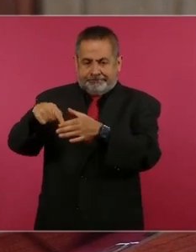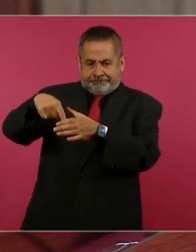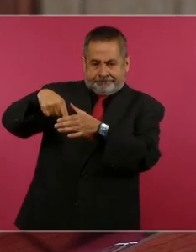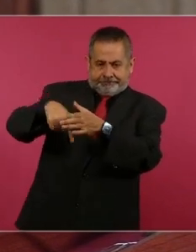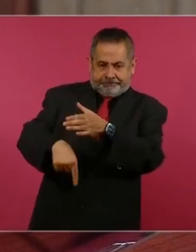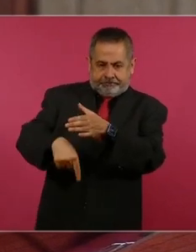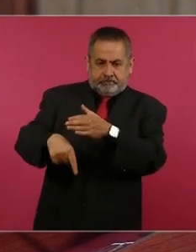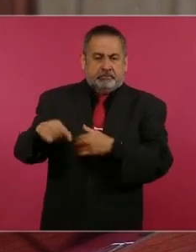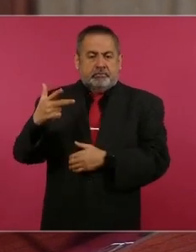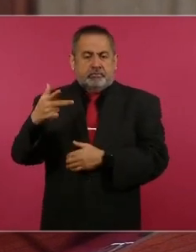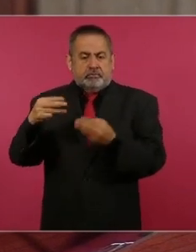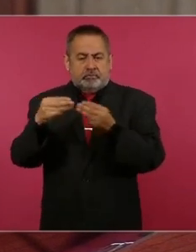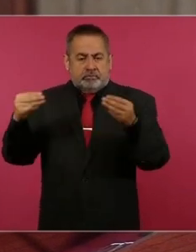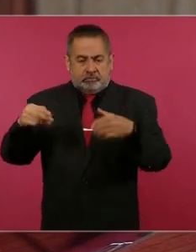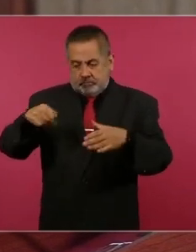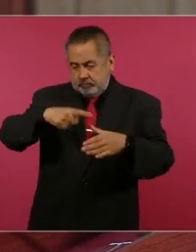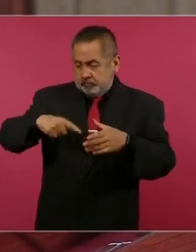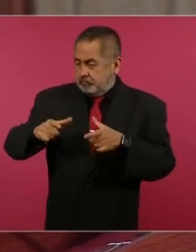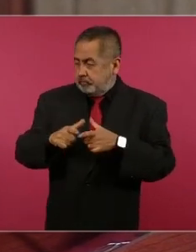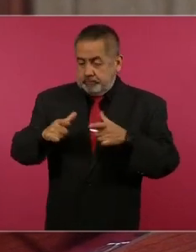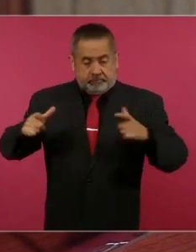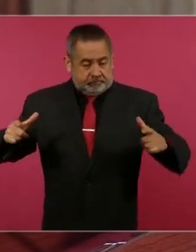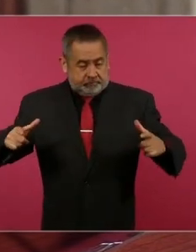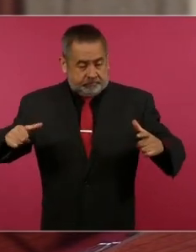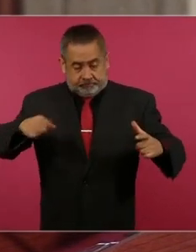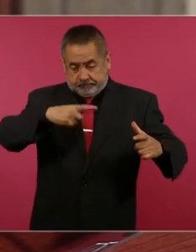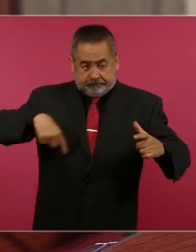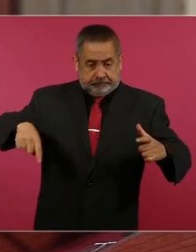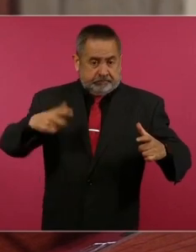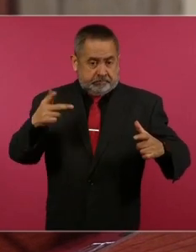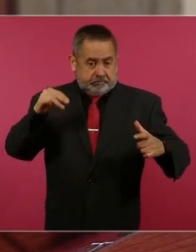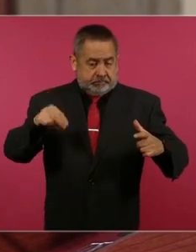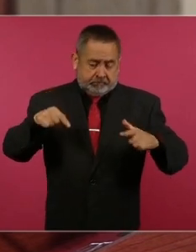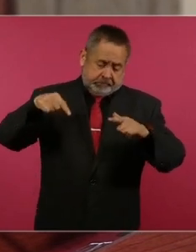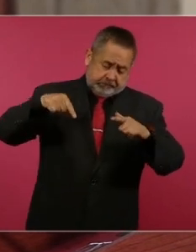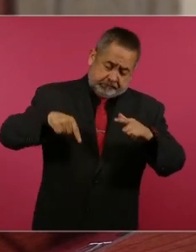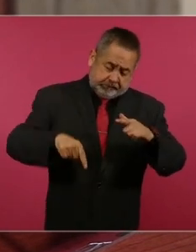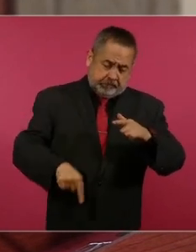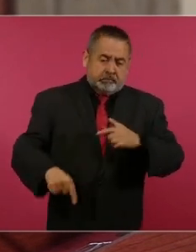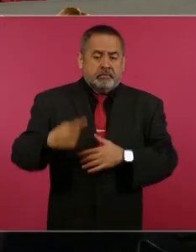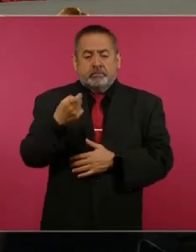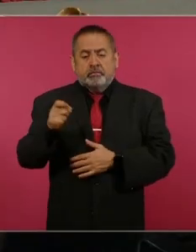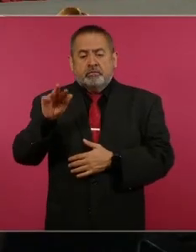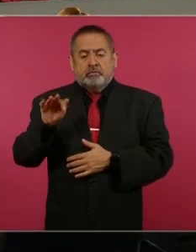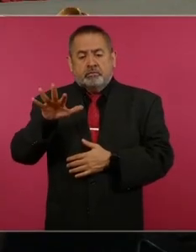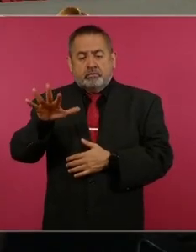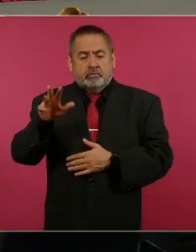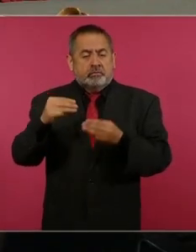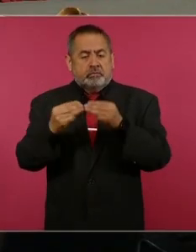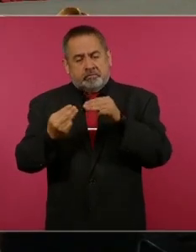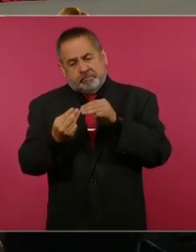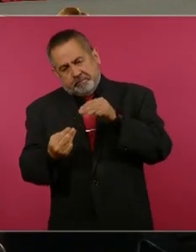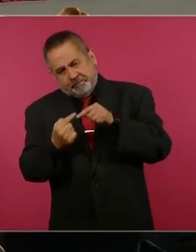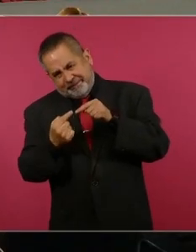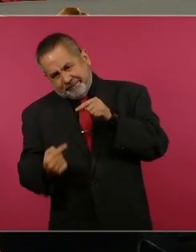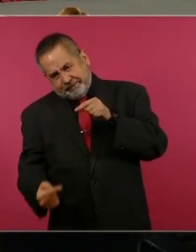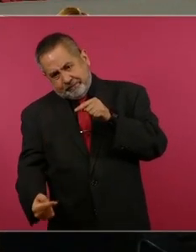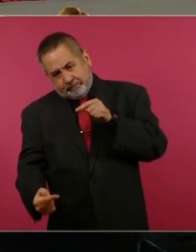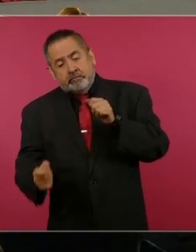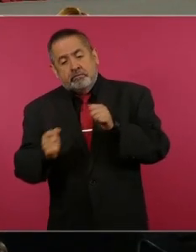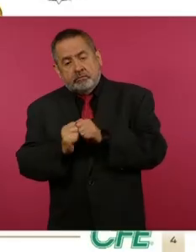con 8 metros de diámetro y a una profundidad entre 145 y 170 metros de profundidad, y dos